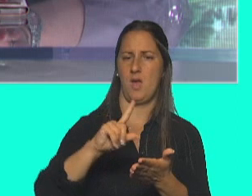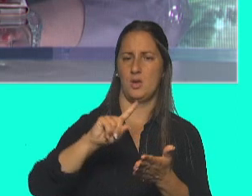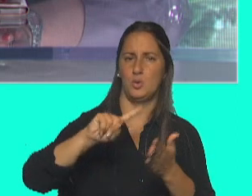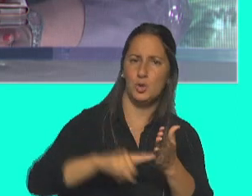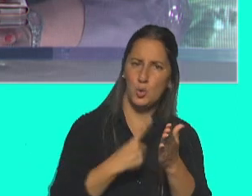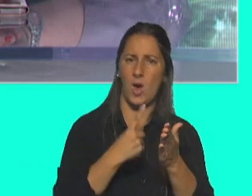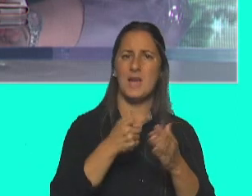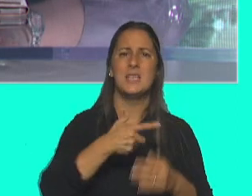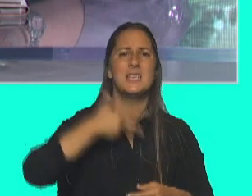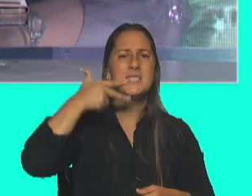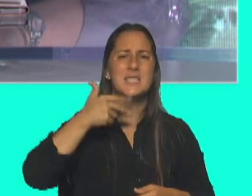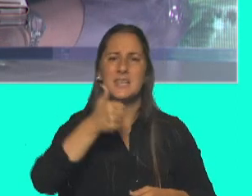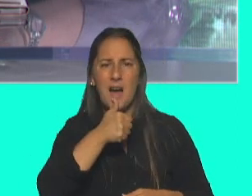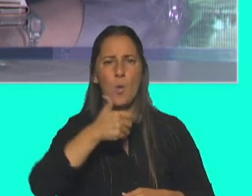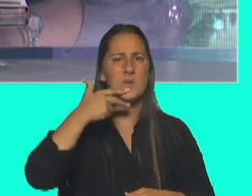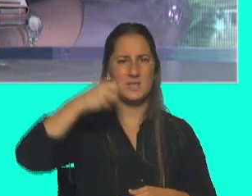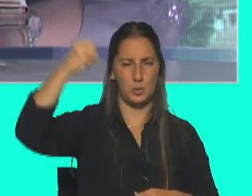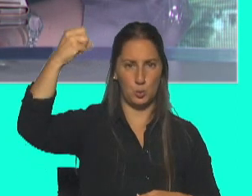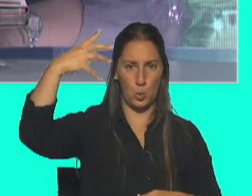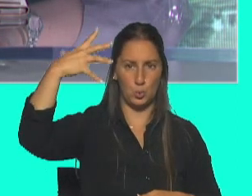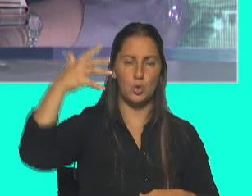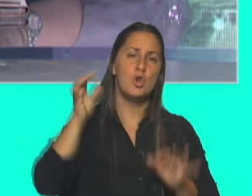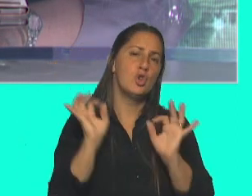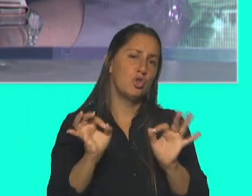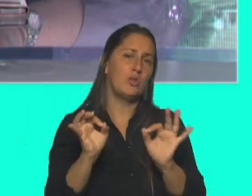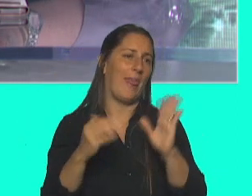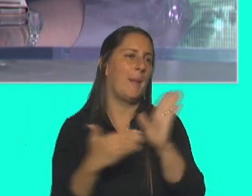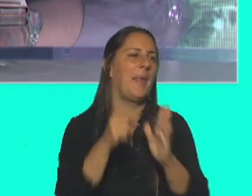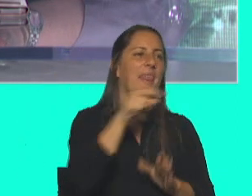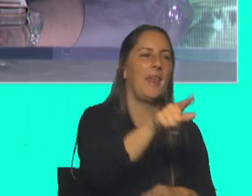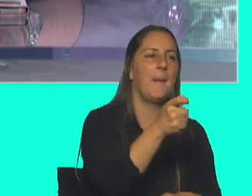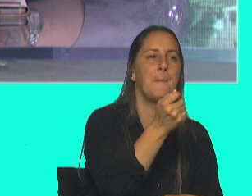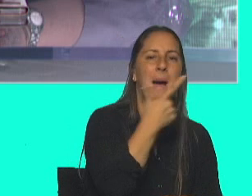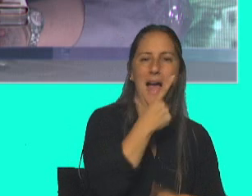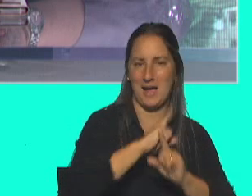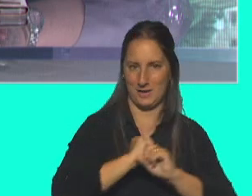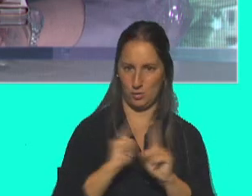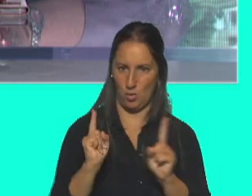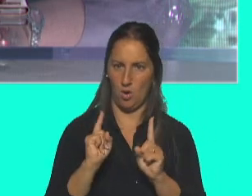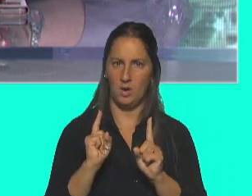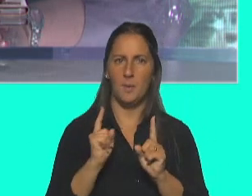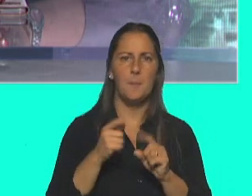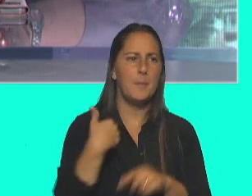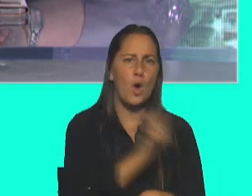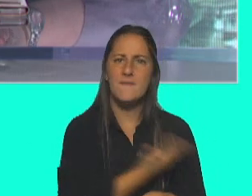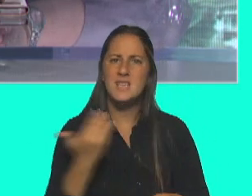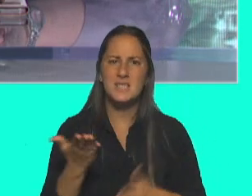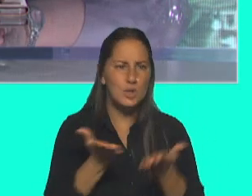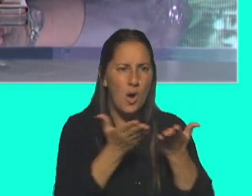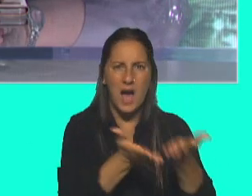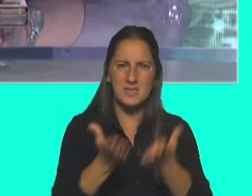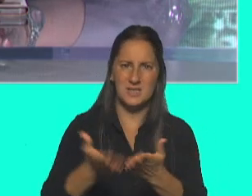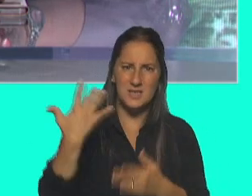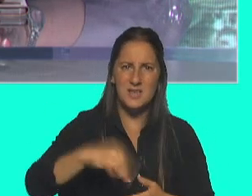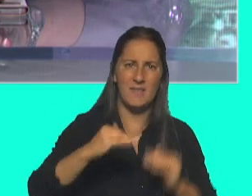luz y sin agua, y el problema es que yo sé que no depende del macrismo, pero sí depende la asistencia de esos vecinos que no tienen ni luz ni agua.